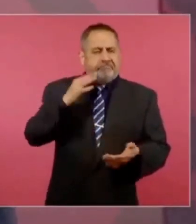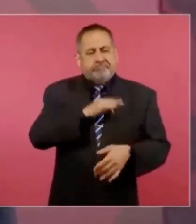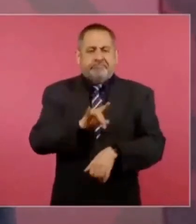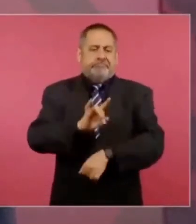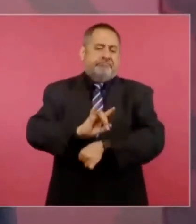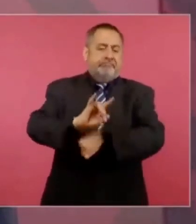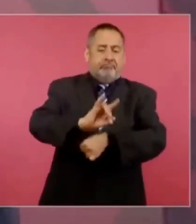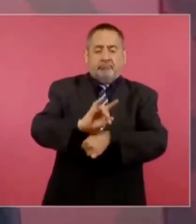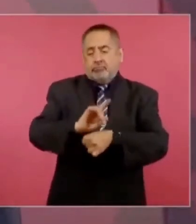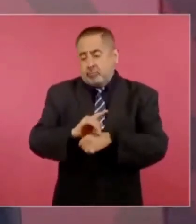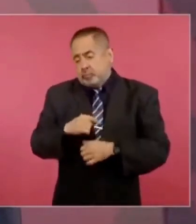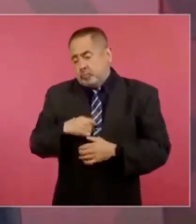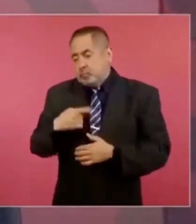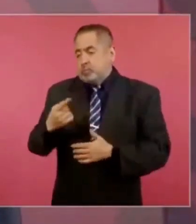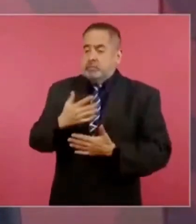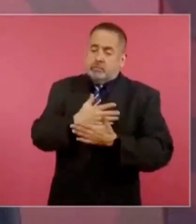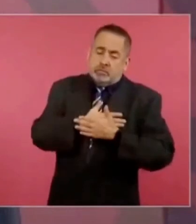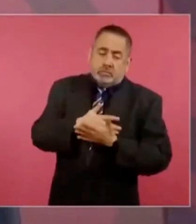simular